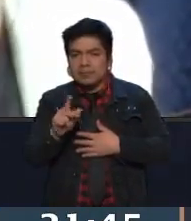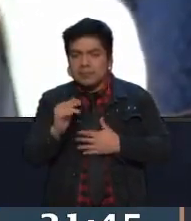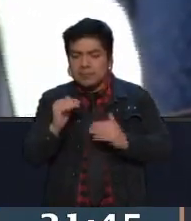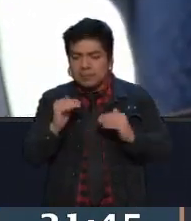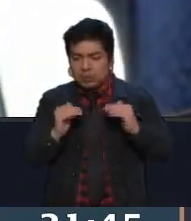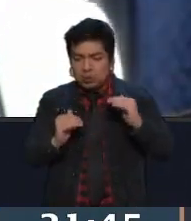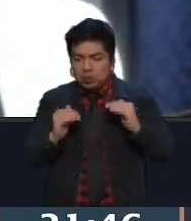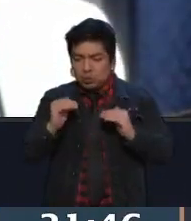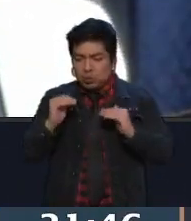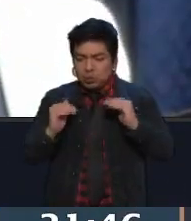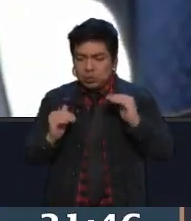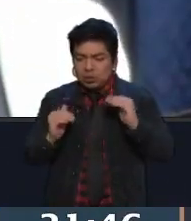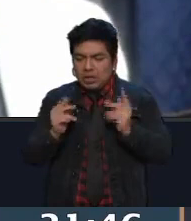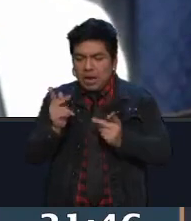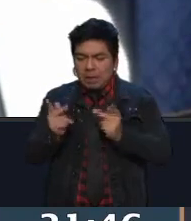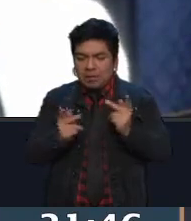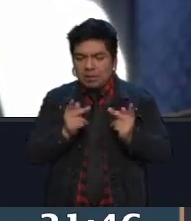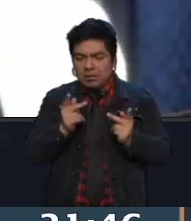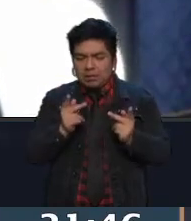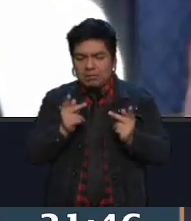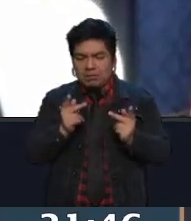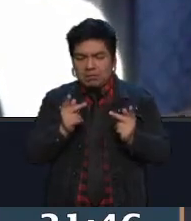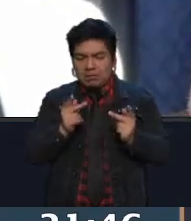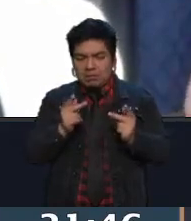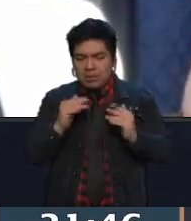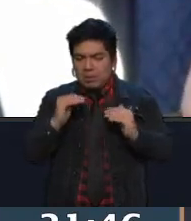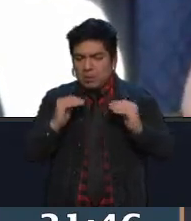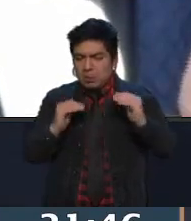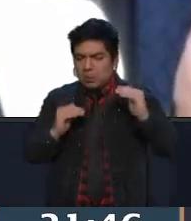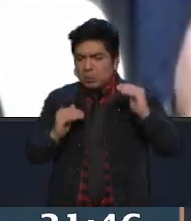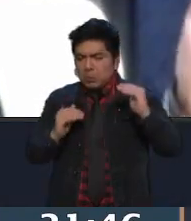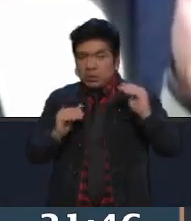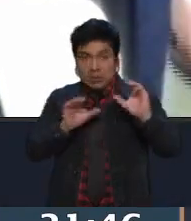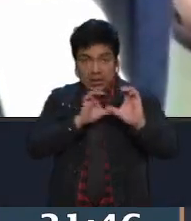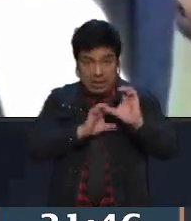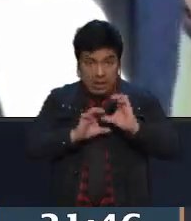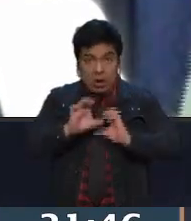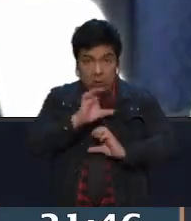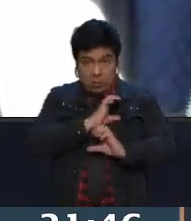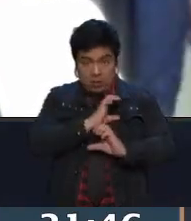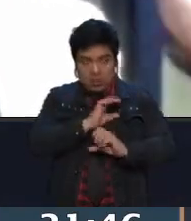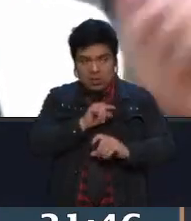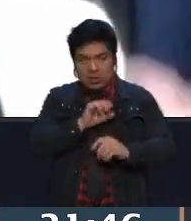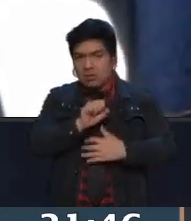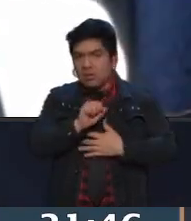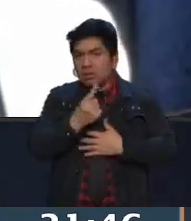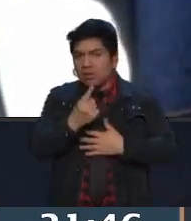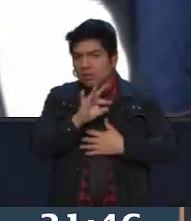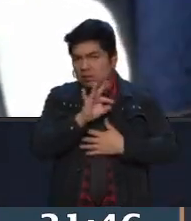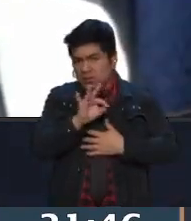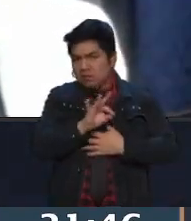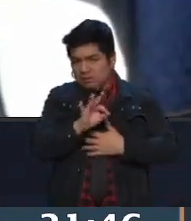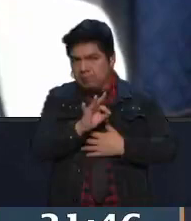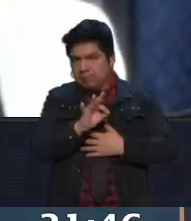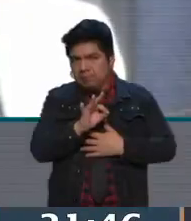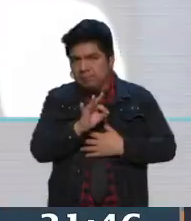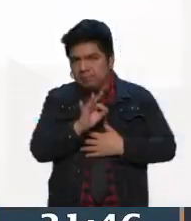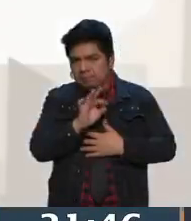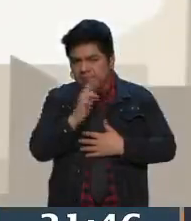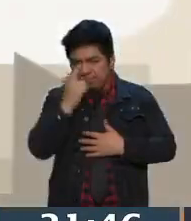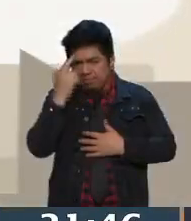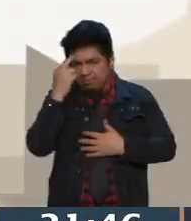las preferencias electorales. Así es. Es decir, Claudia tenía 61% de